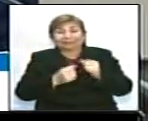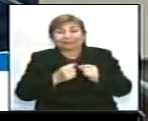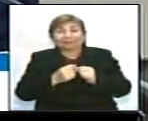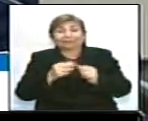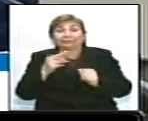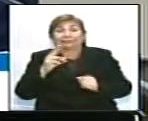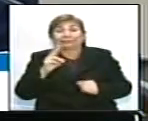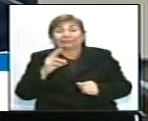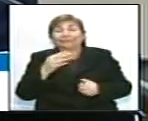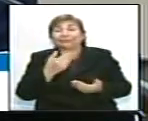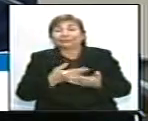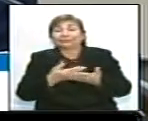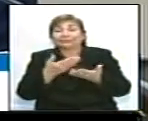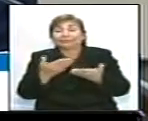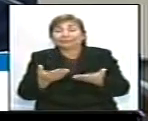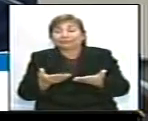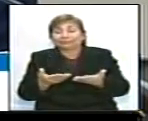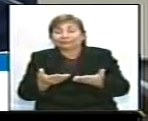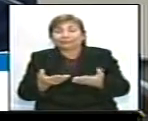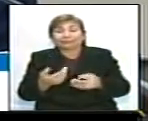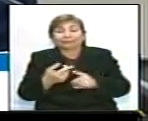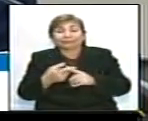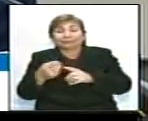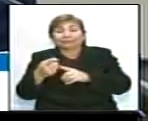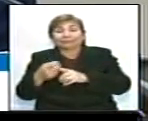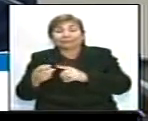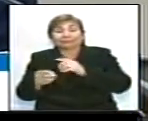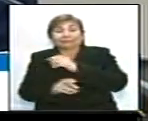se aprobó el Programa Multianual de Inversiones